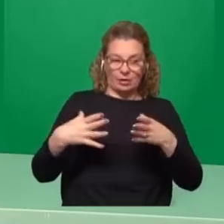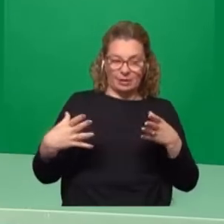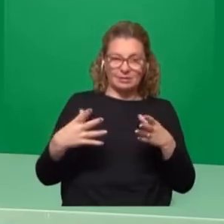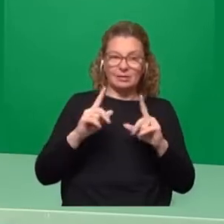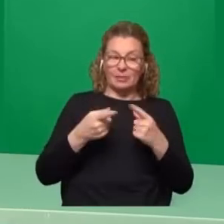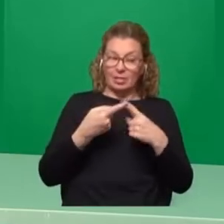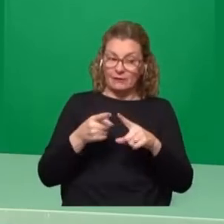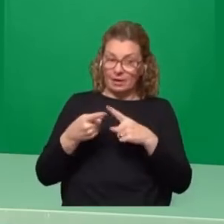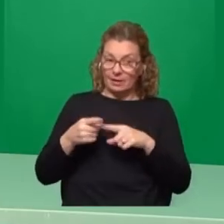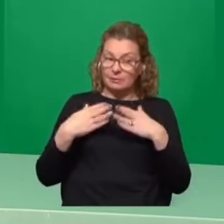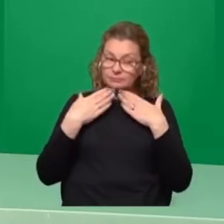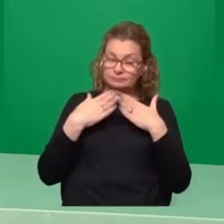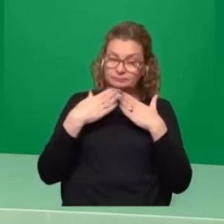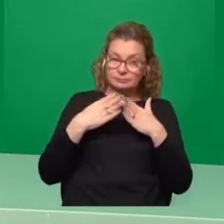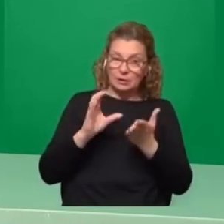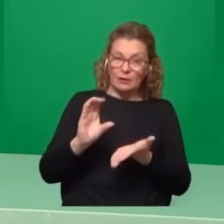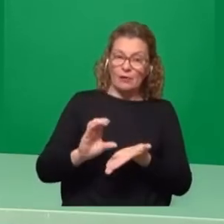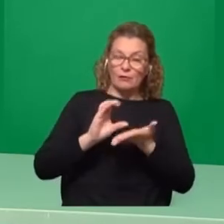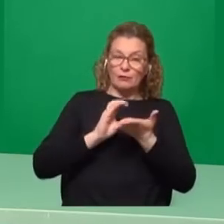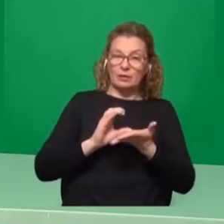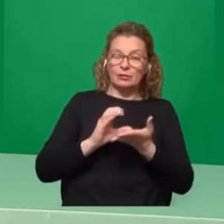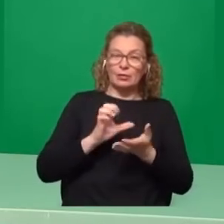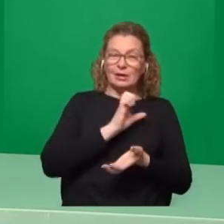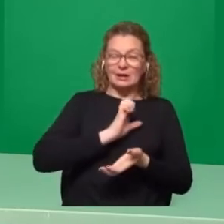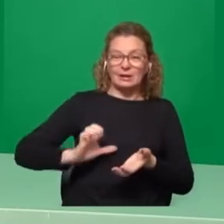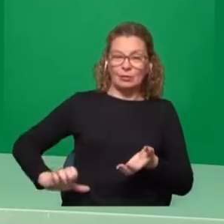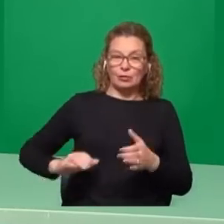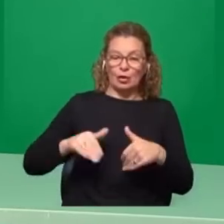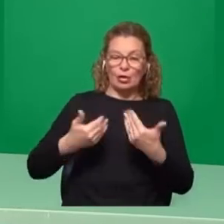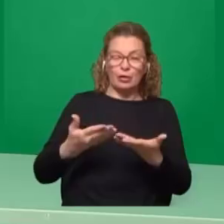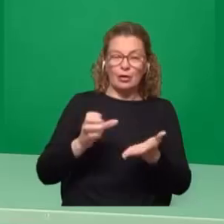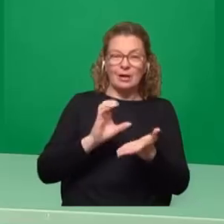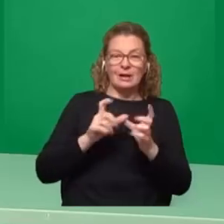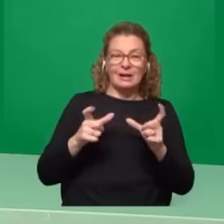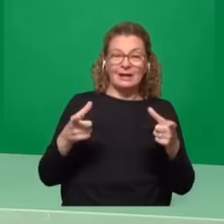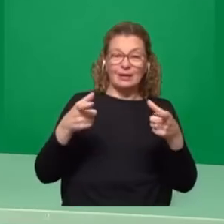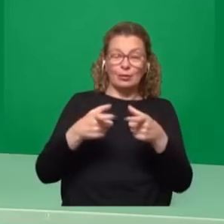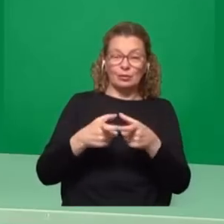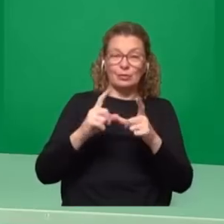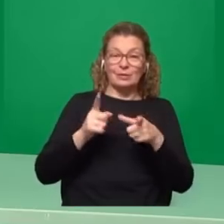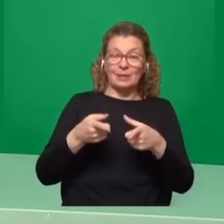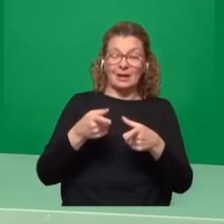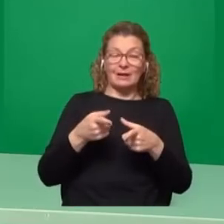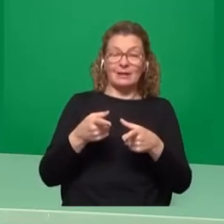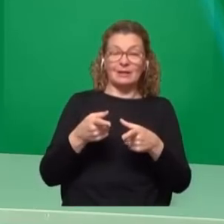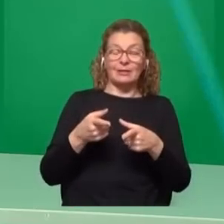sobre el refuerzo presupuestal que dio el poder ejecutivo a esa comisión y también sobre